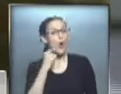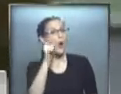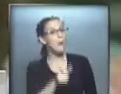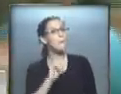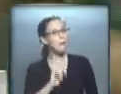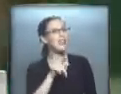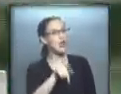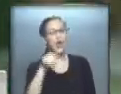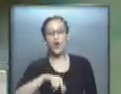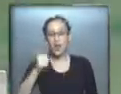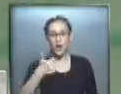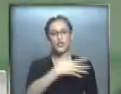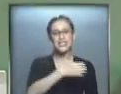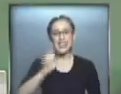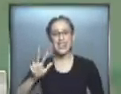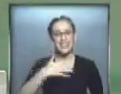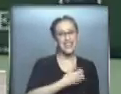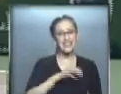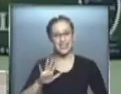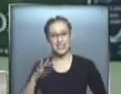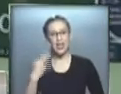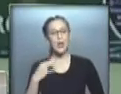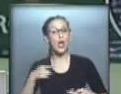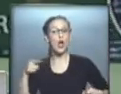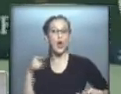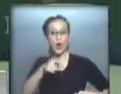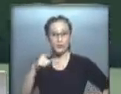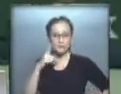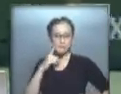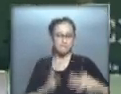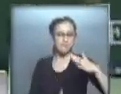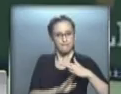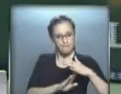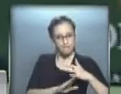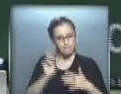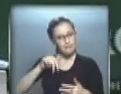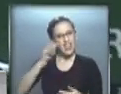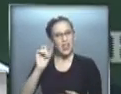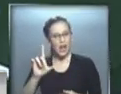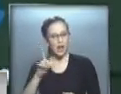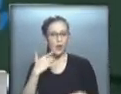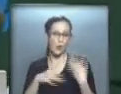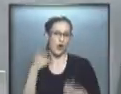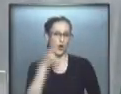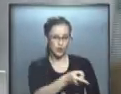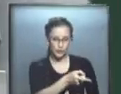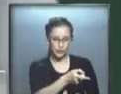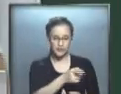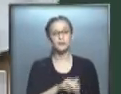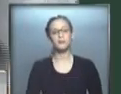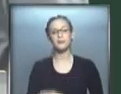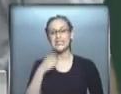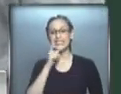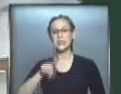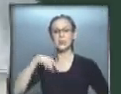nicolás almagro por 6-3 y 6-3 y tienen que ir frente al número uno del mundo rafa nadal será su rival en semifinales de shanghai si consigue ganarle